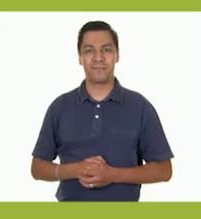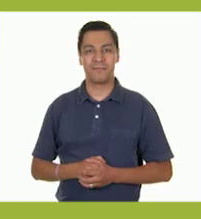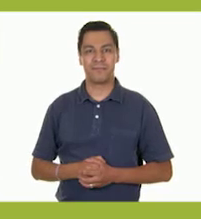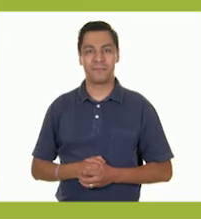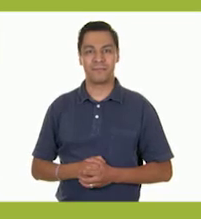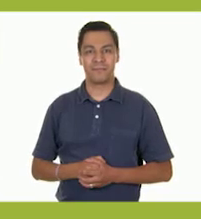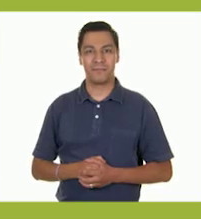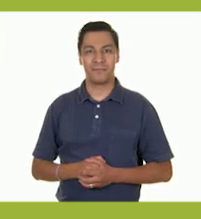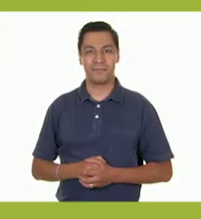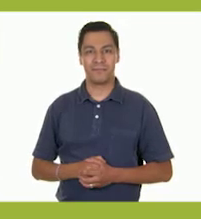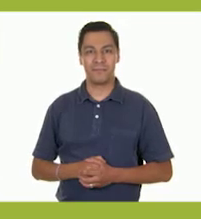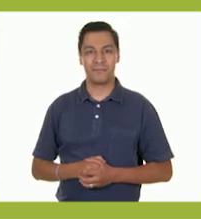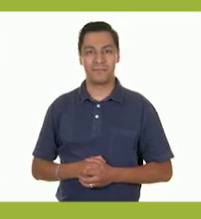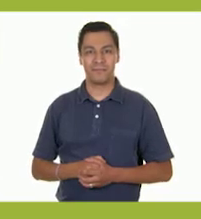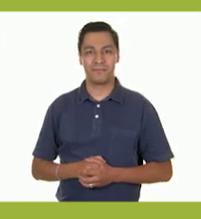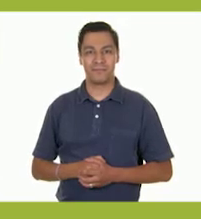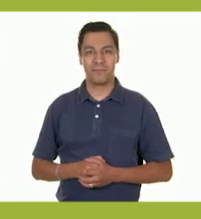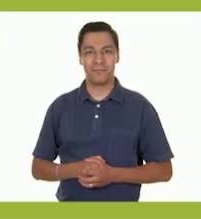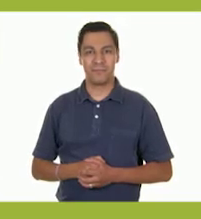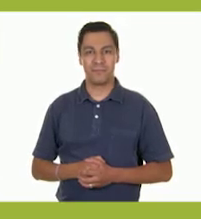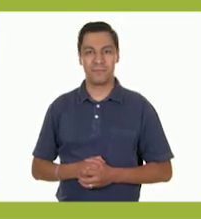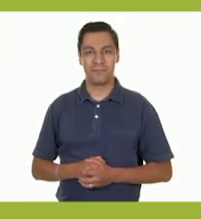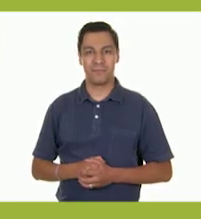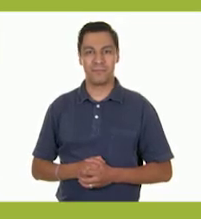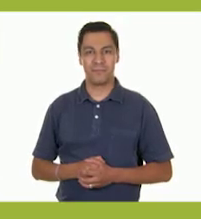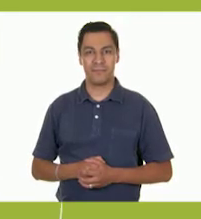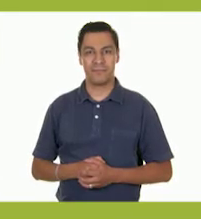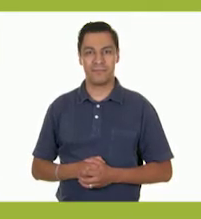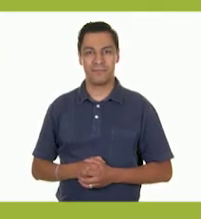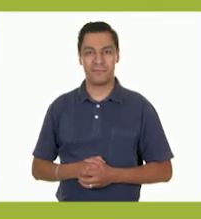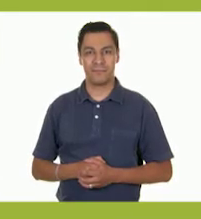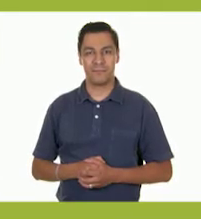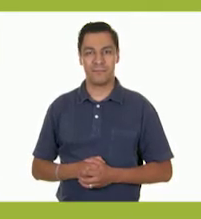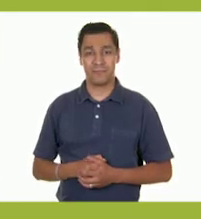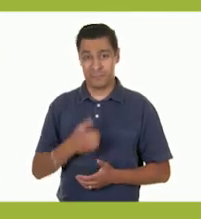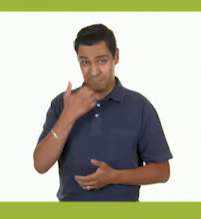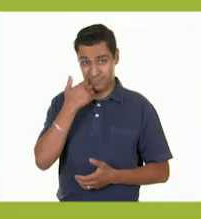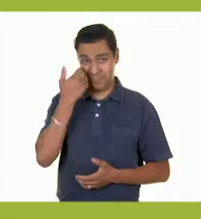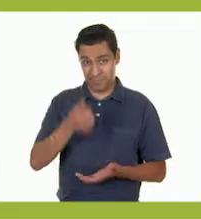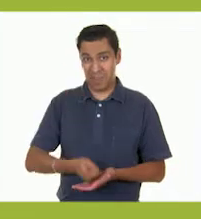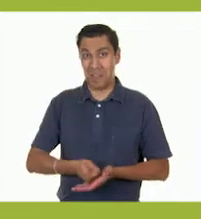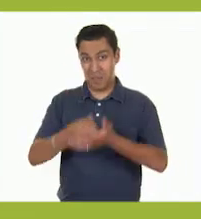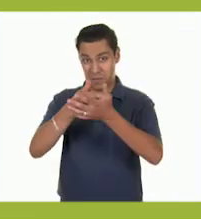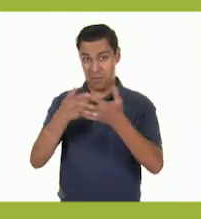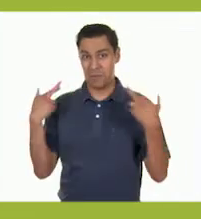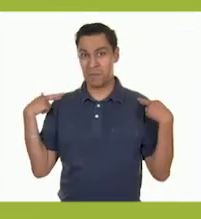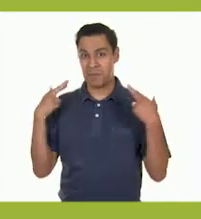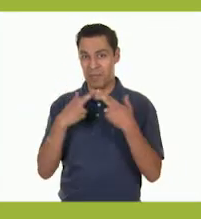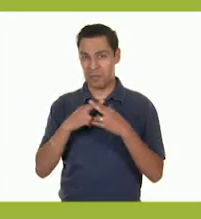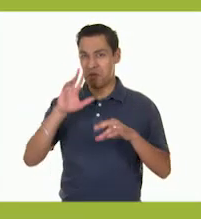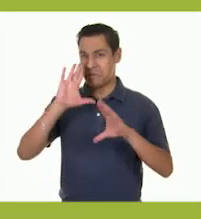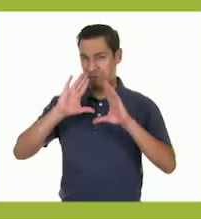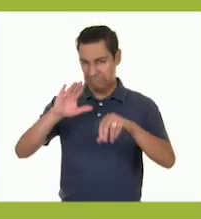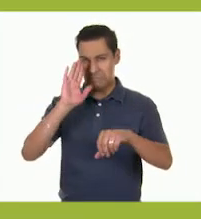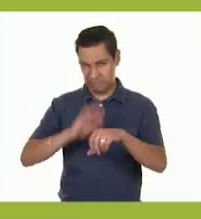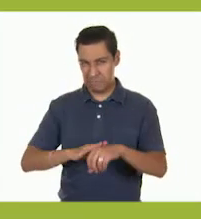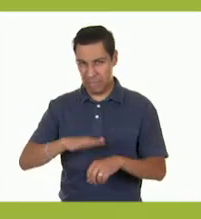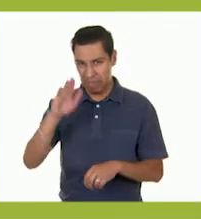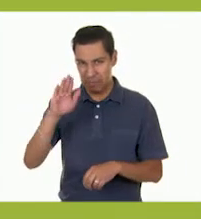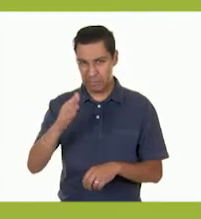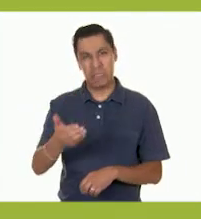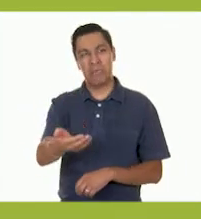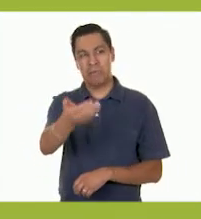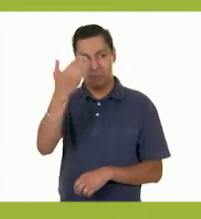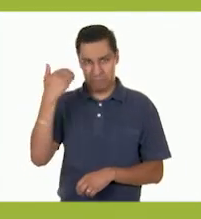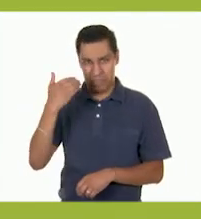34 73 76 para solicitar apoyo pedagógico comunícate con maestras y